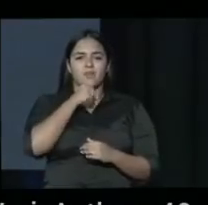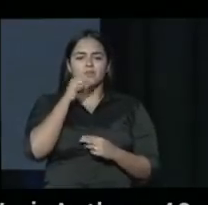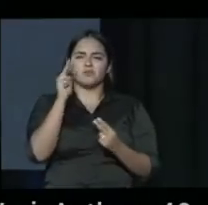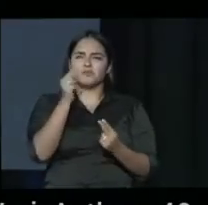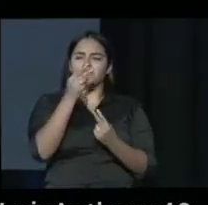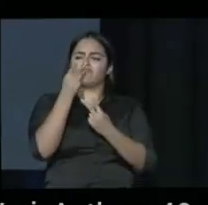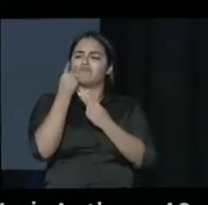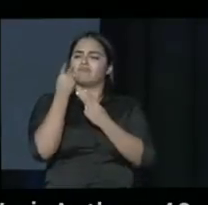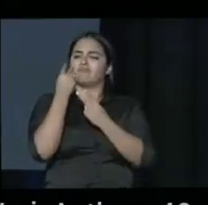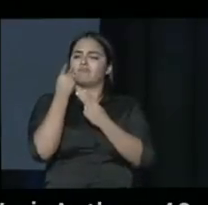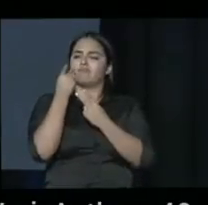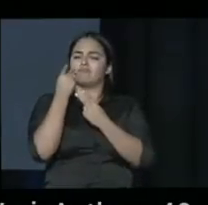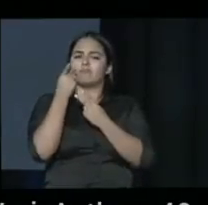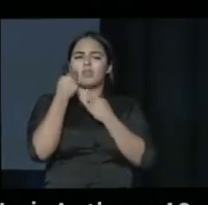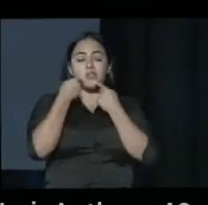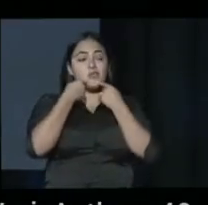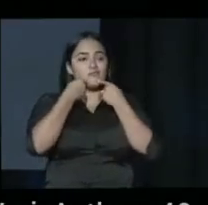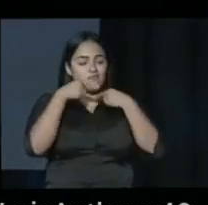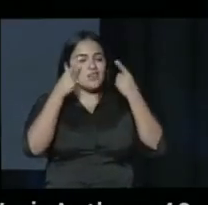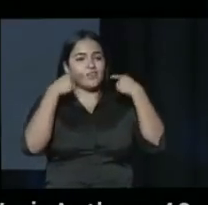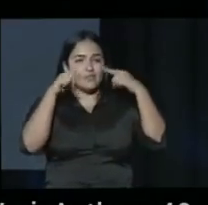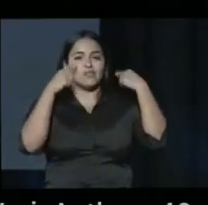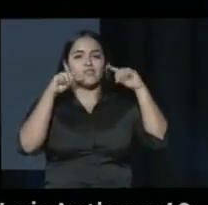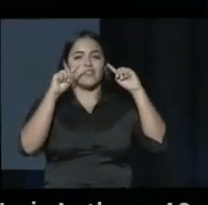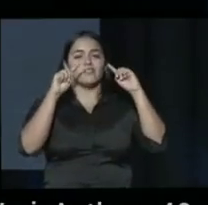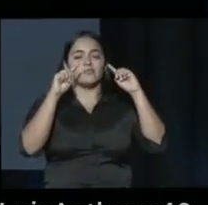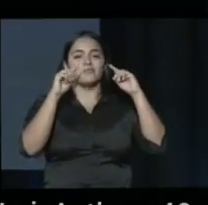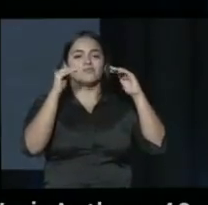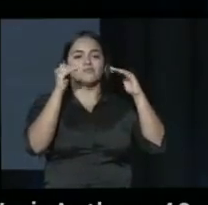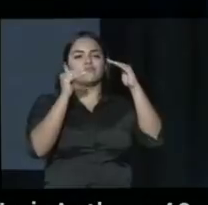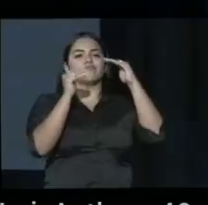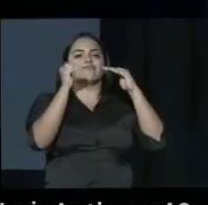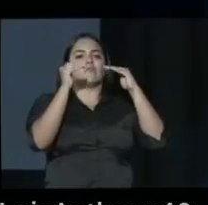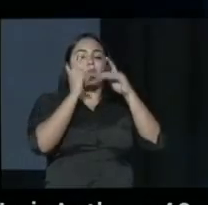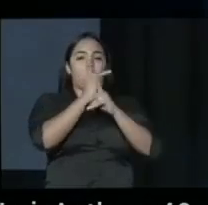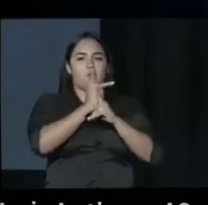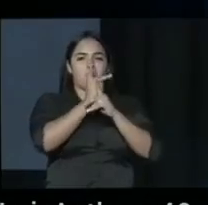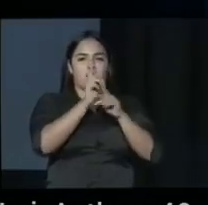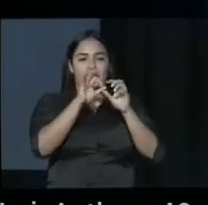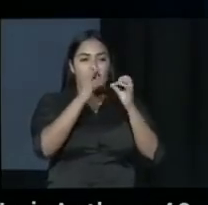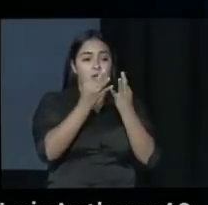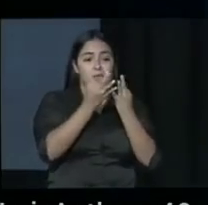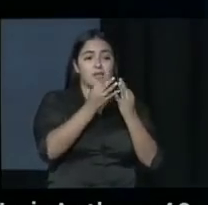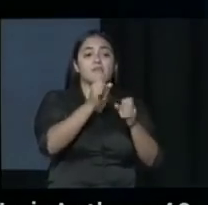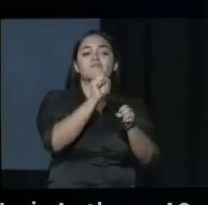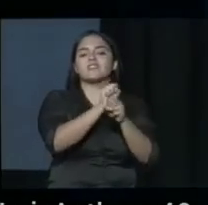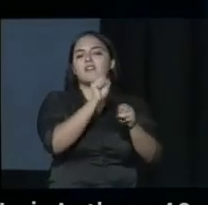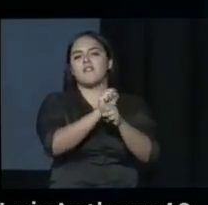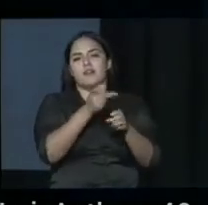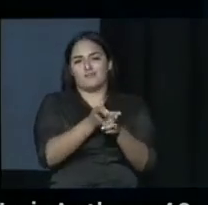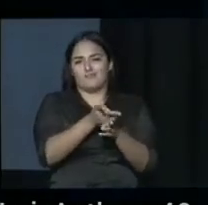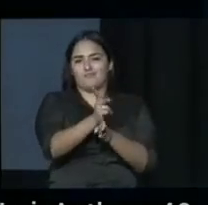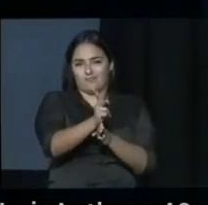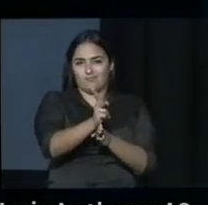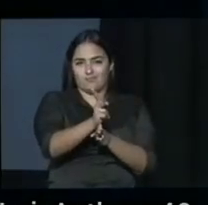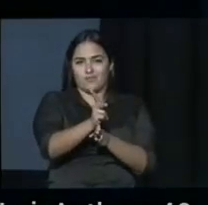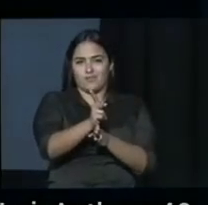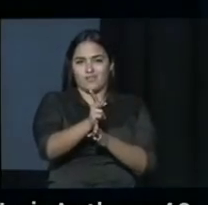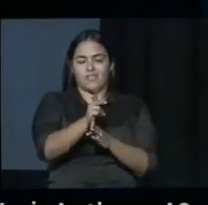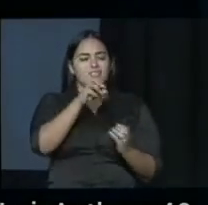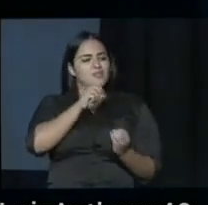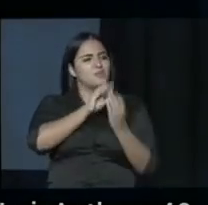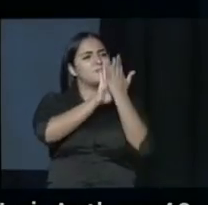vida, veo que he podido lograr un buen balance entre cuidar a mi familia, ejercer mi profesión y decirle presente a